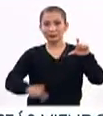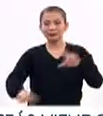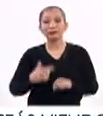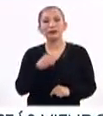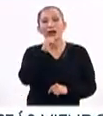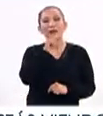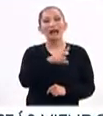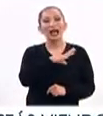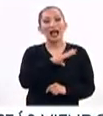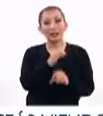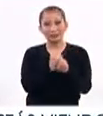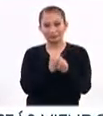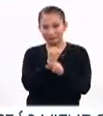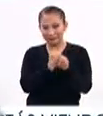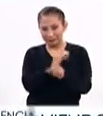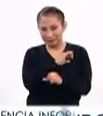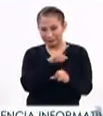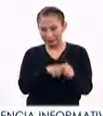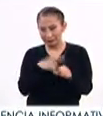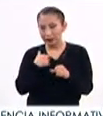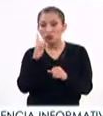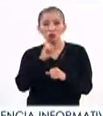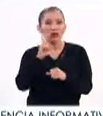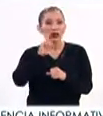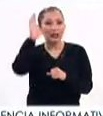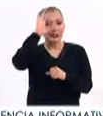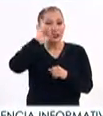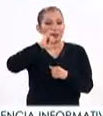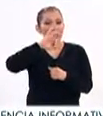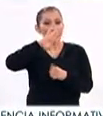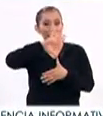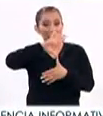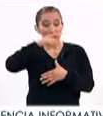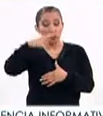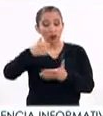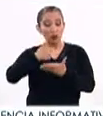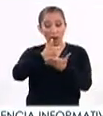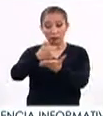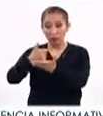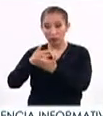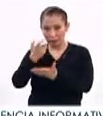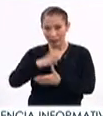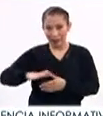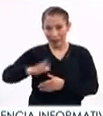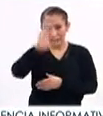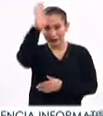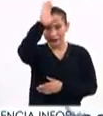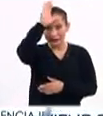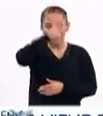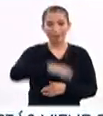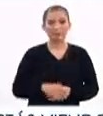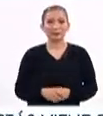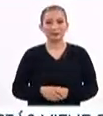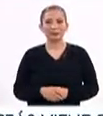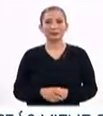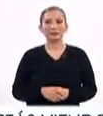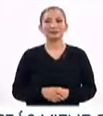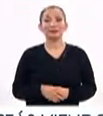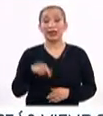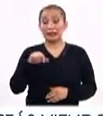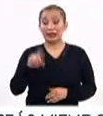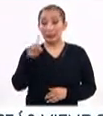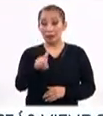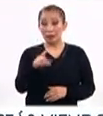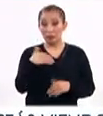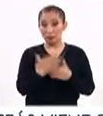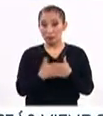Te tenemos un reportaje especial sobre las científicas iberoamericanas y sus contribuciones a este sector. Este